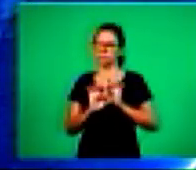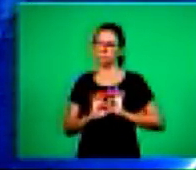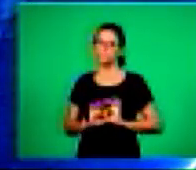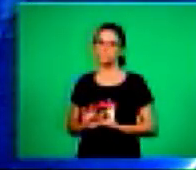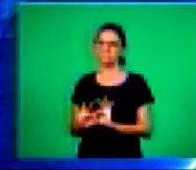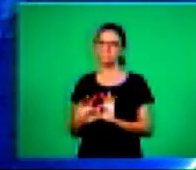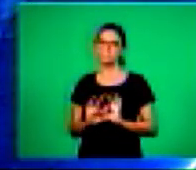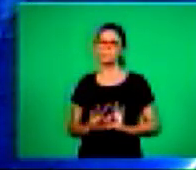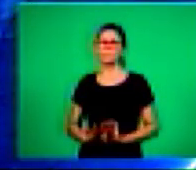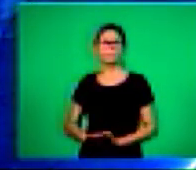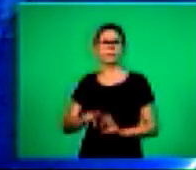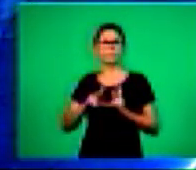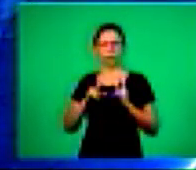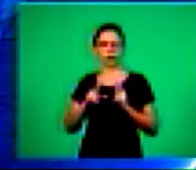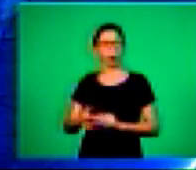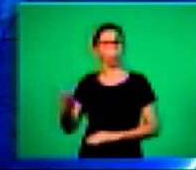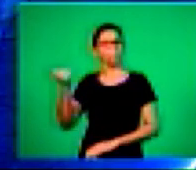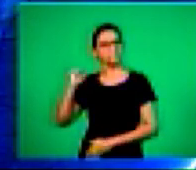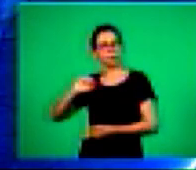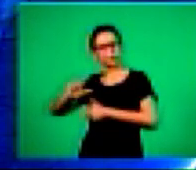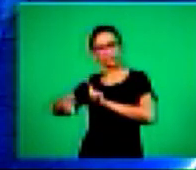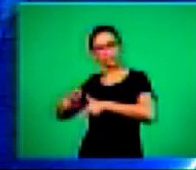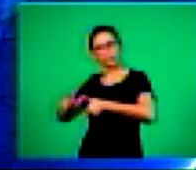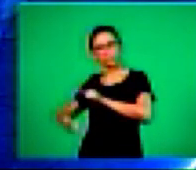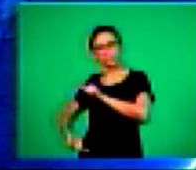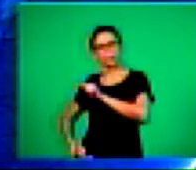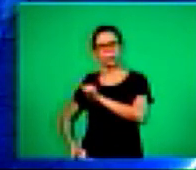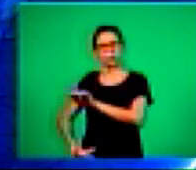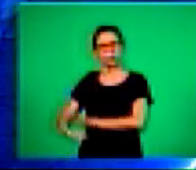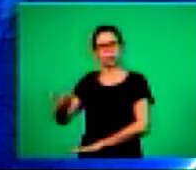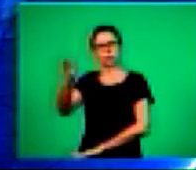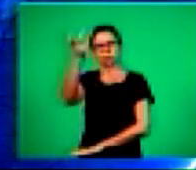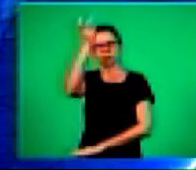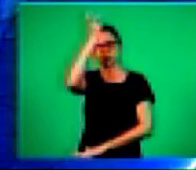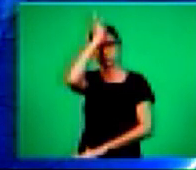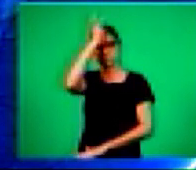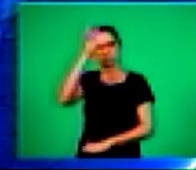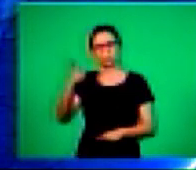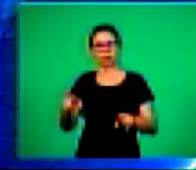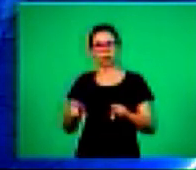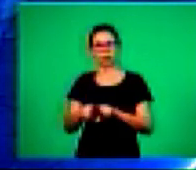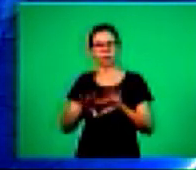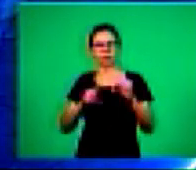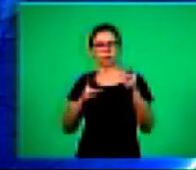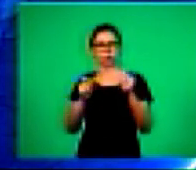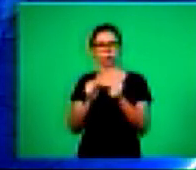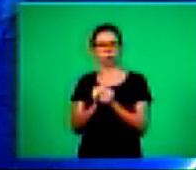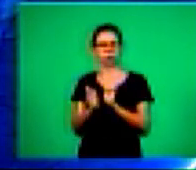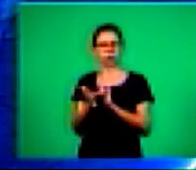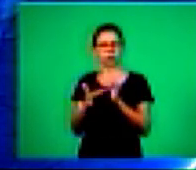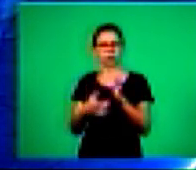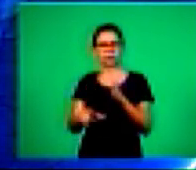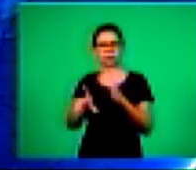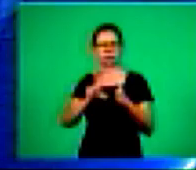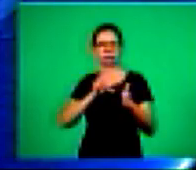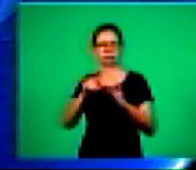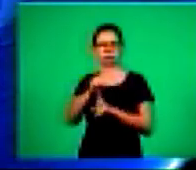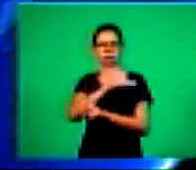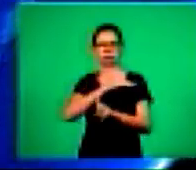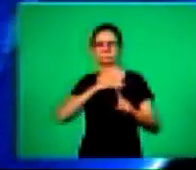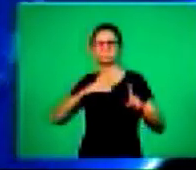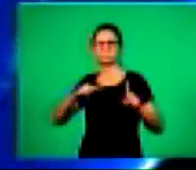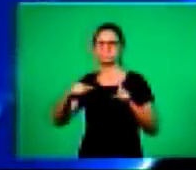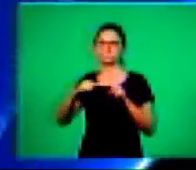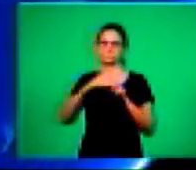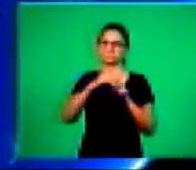y comunión como vivieron los hebreos en la salida de egipto y los discípulos con el señor jesús en la víspera de